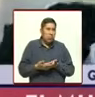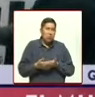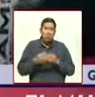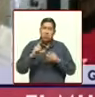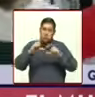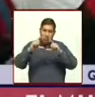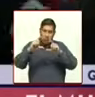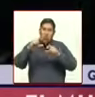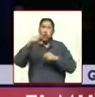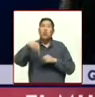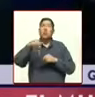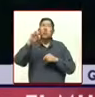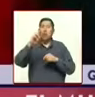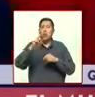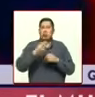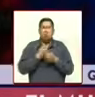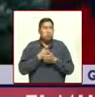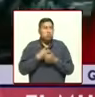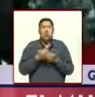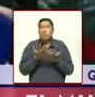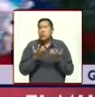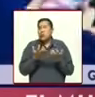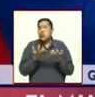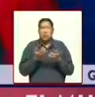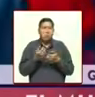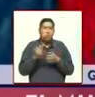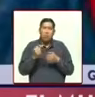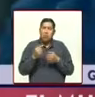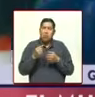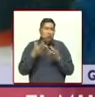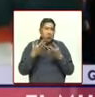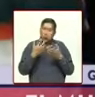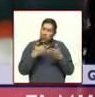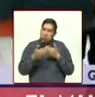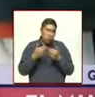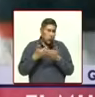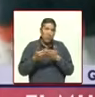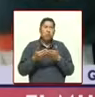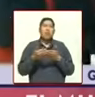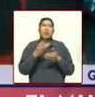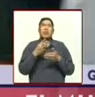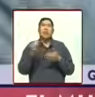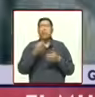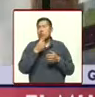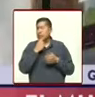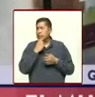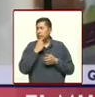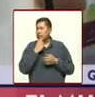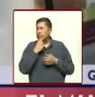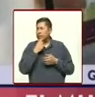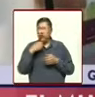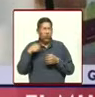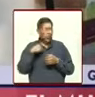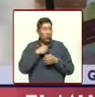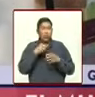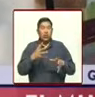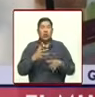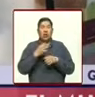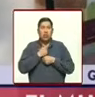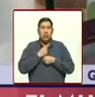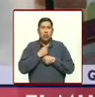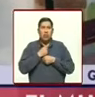mediante el QR que vamos a tener acá al lado de las gradas para bajar a salas. O también vamos a estar